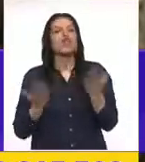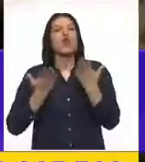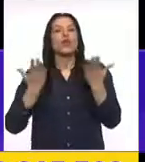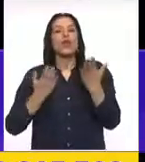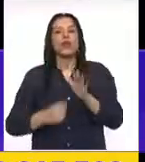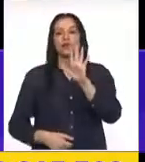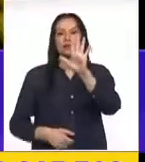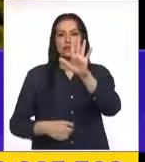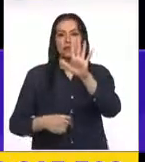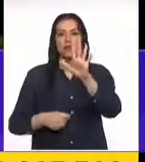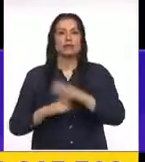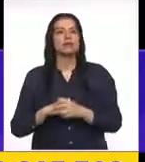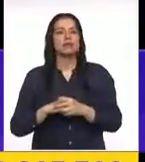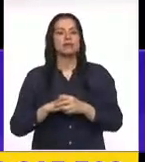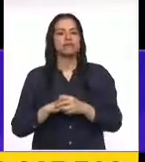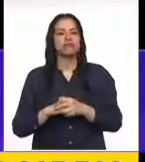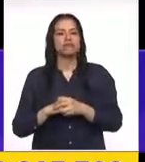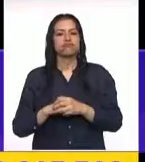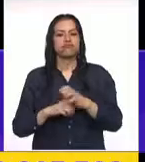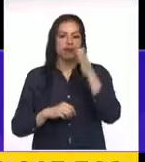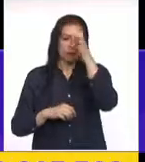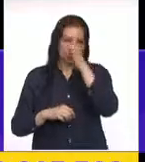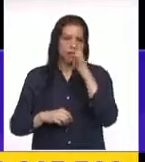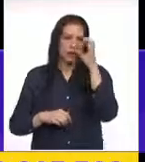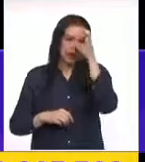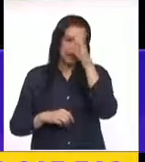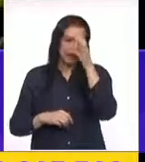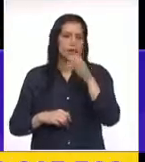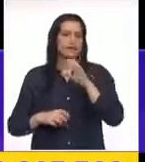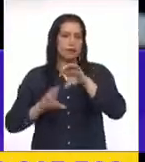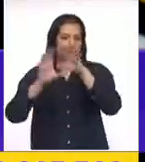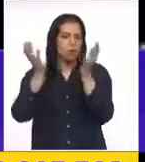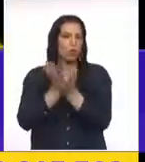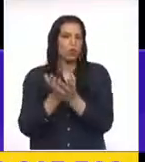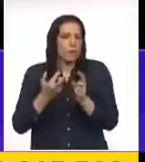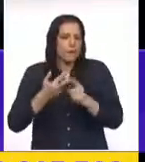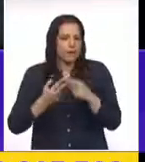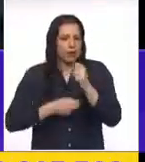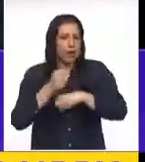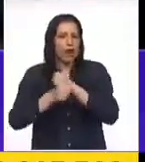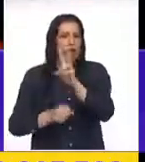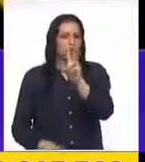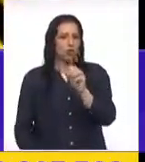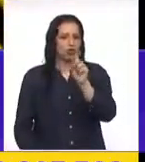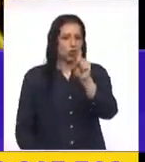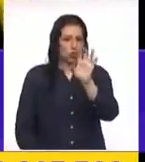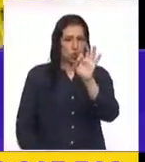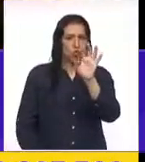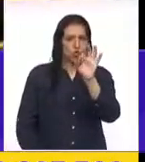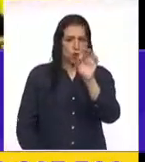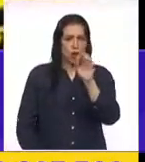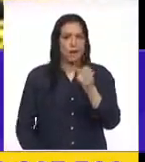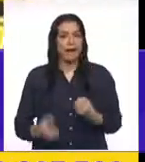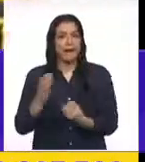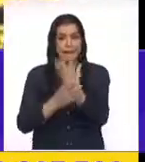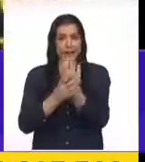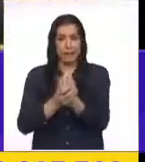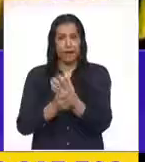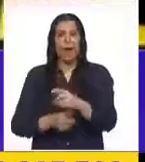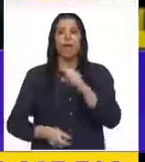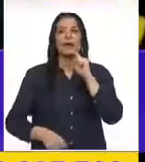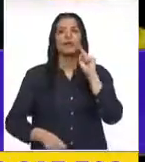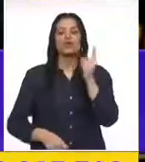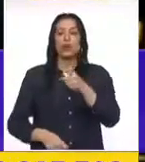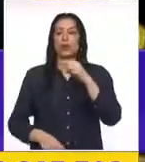mundo. Esta investigación inició el año 2019 en Arequipa, luego que una madre de familia denunciara que sus hijas menores de